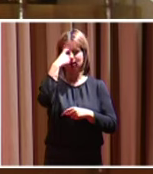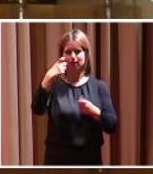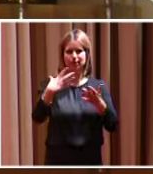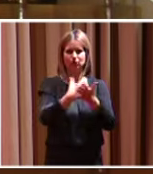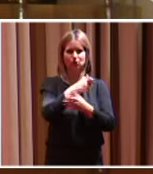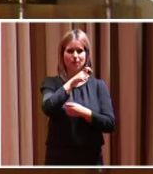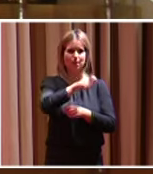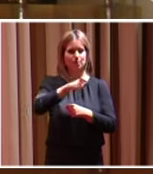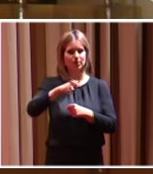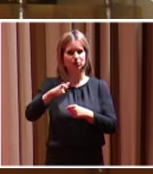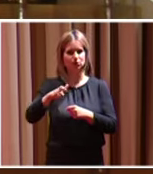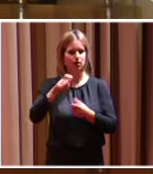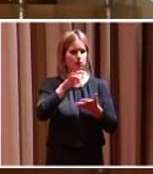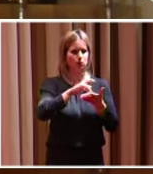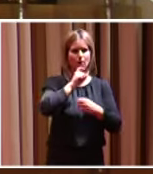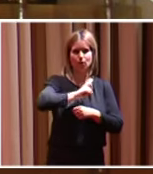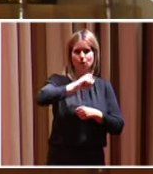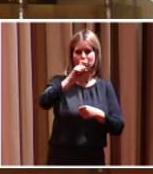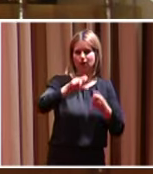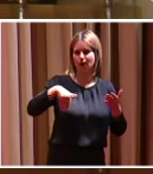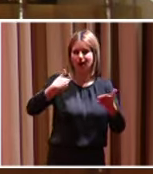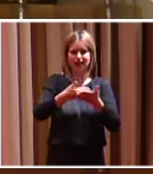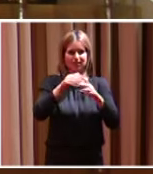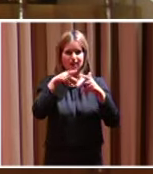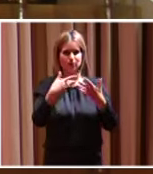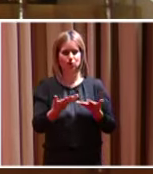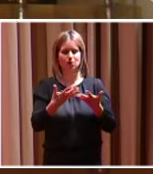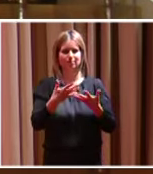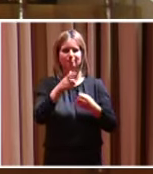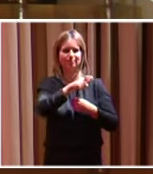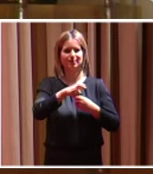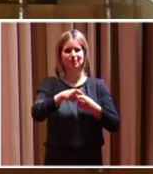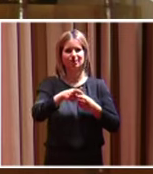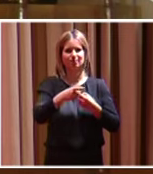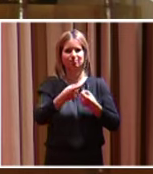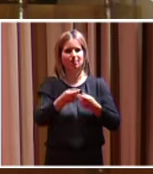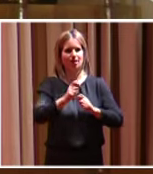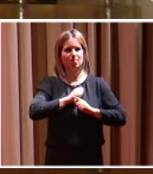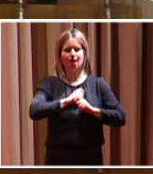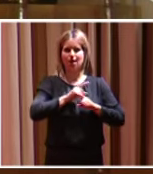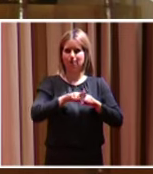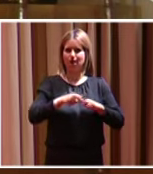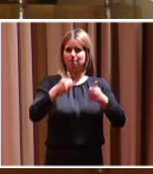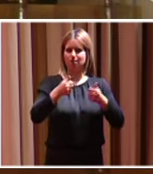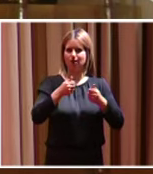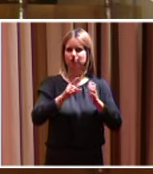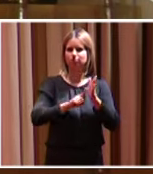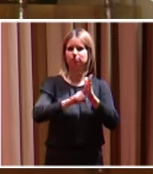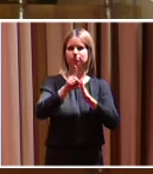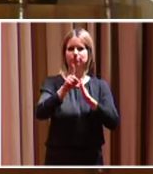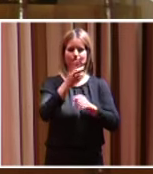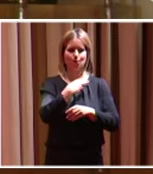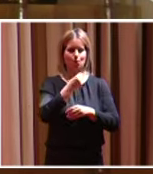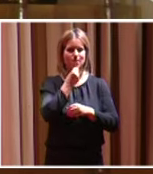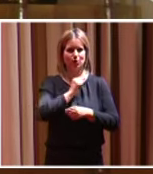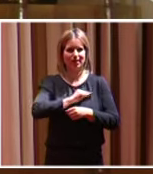de todas aquellas personas desde la fundación hasta la fecha que han contribuido a enriquecer y a engrandecer este